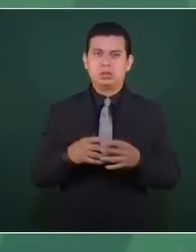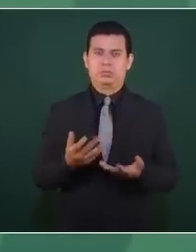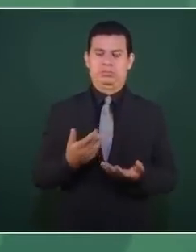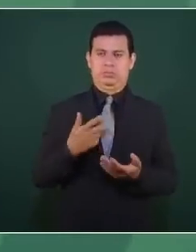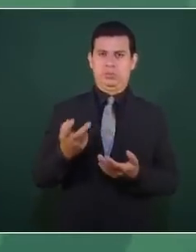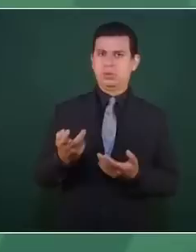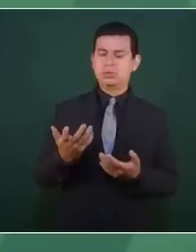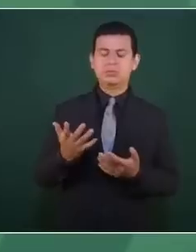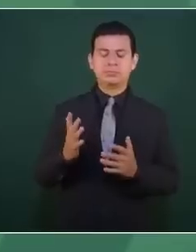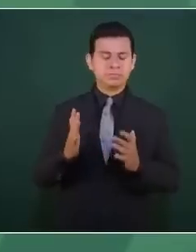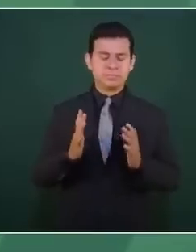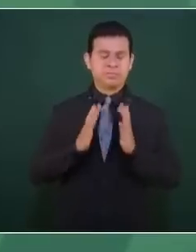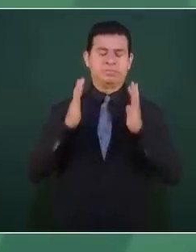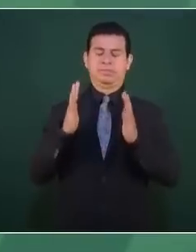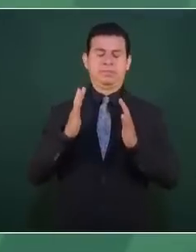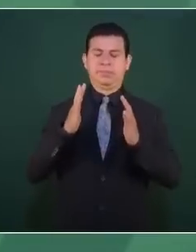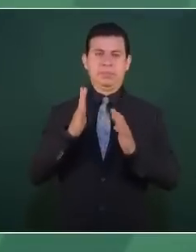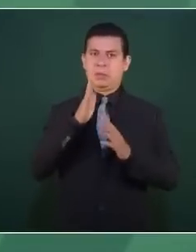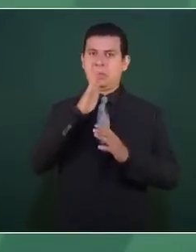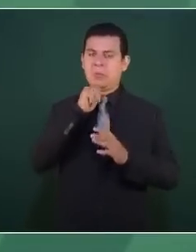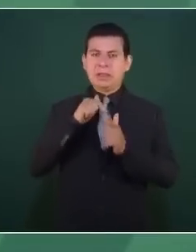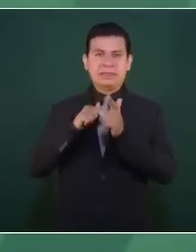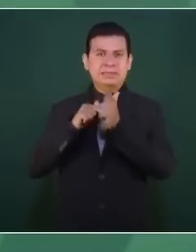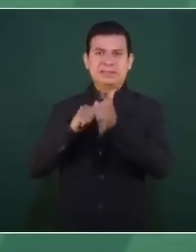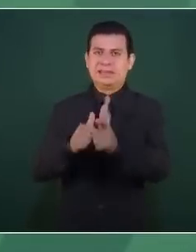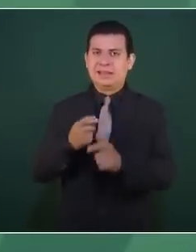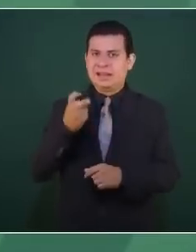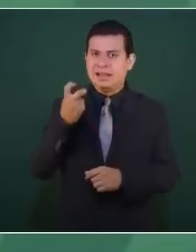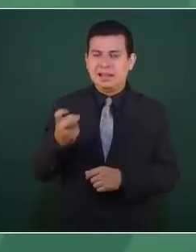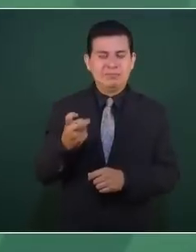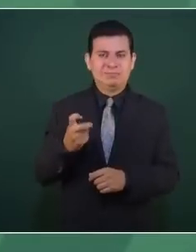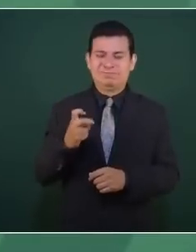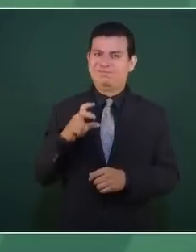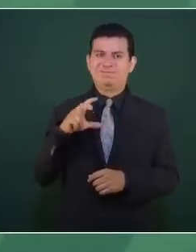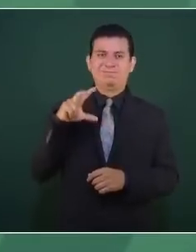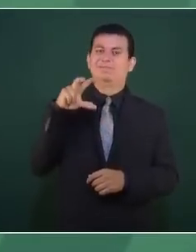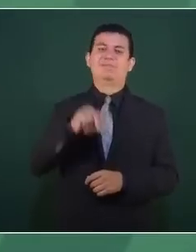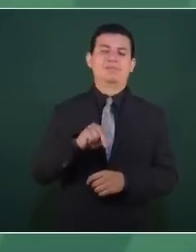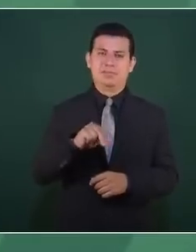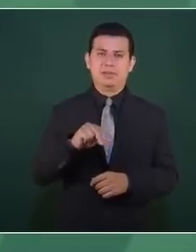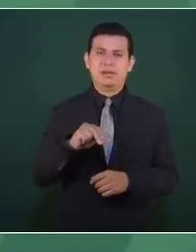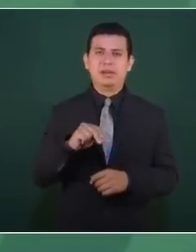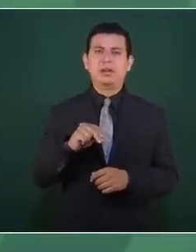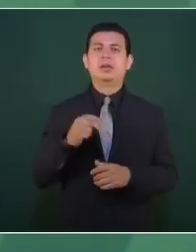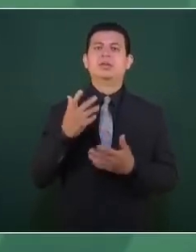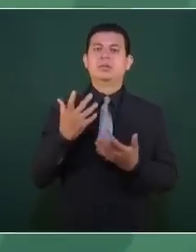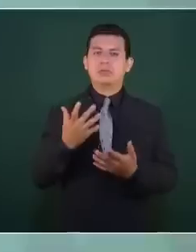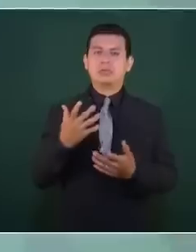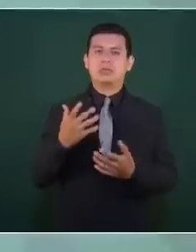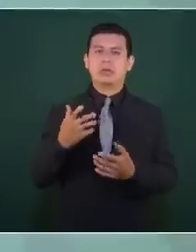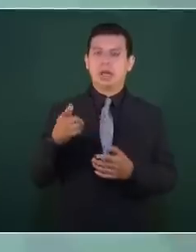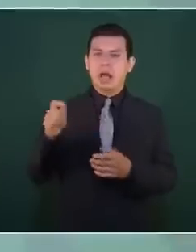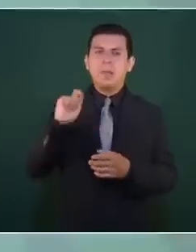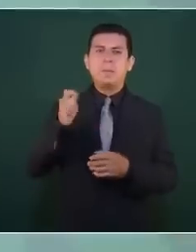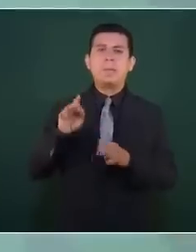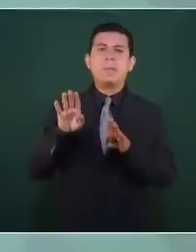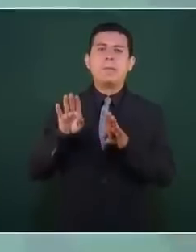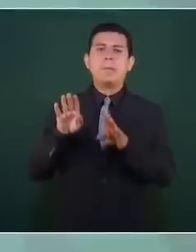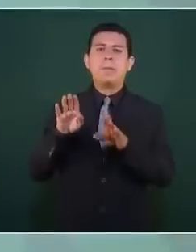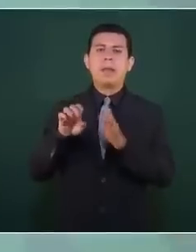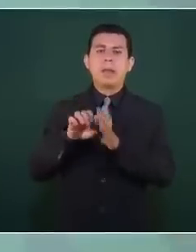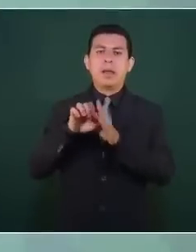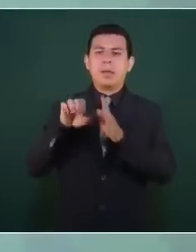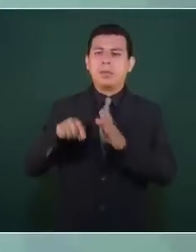refundirlos. Eso viene de tiempo atrás, de cómo fabricaban delitos. Aquí estoy